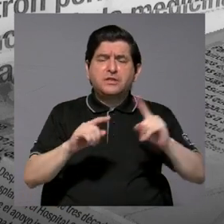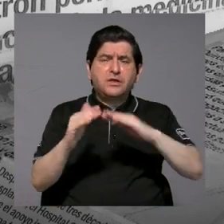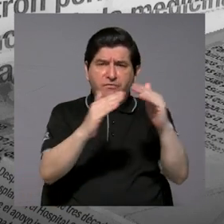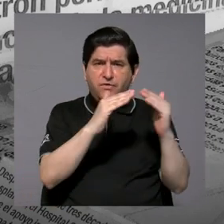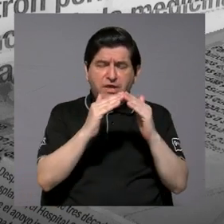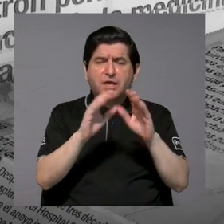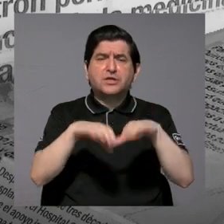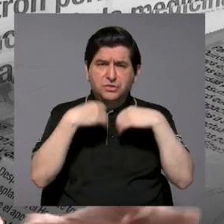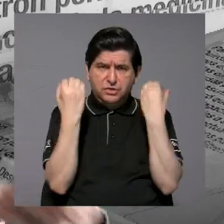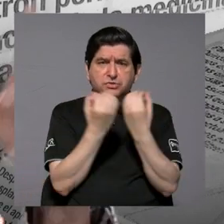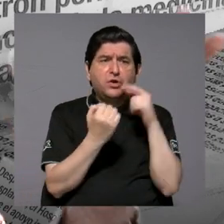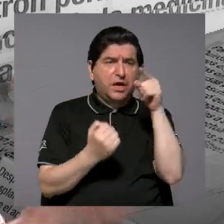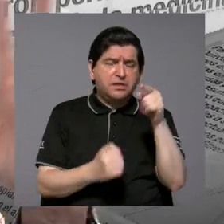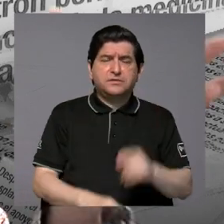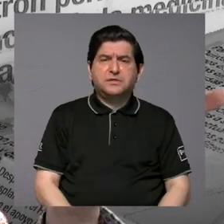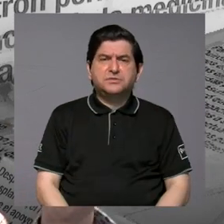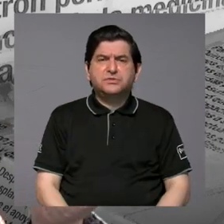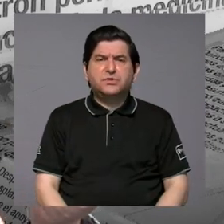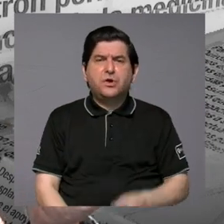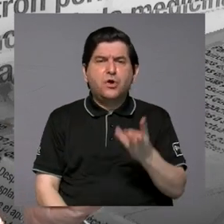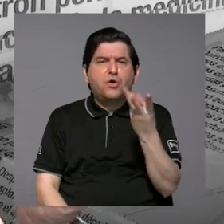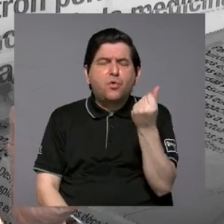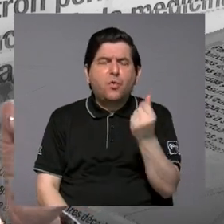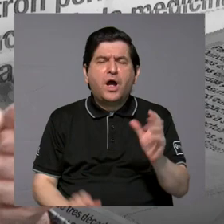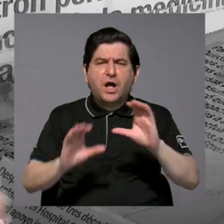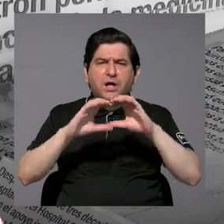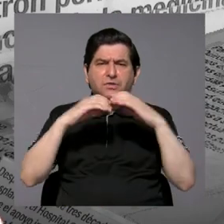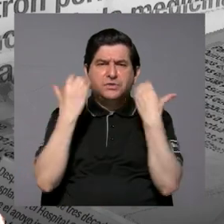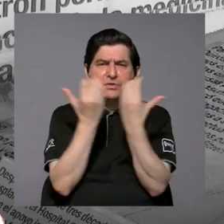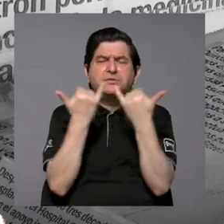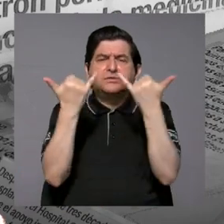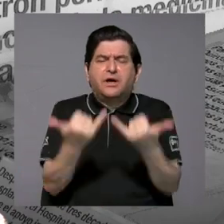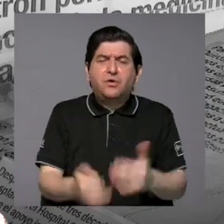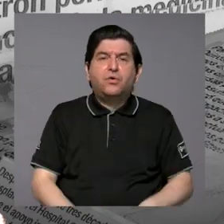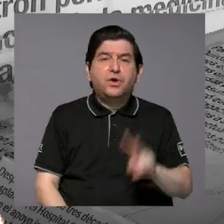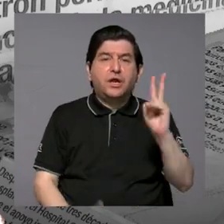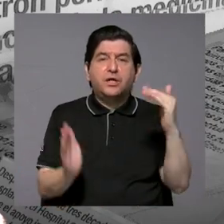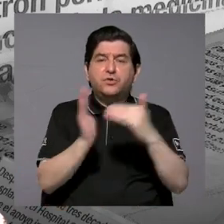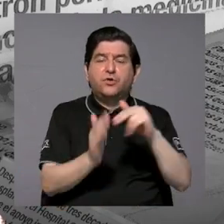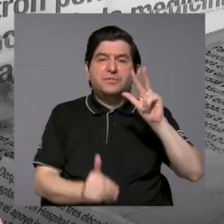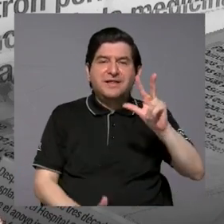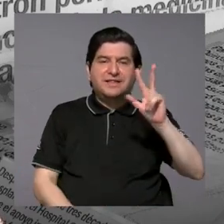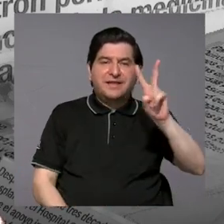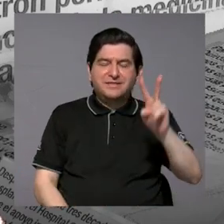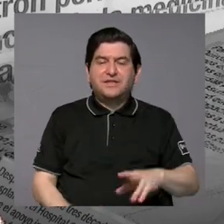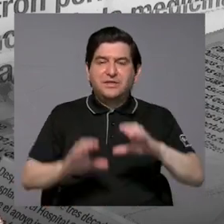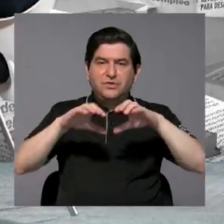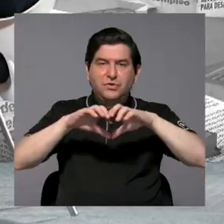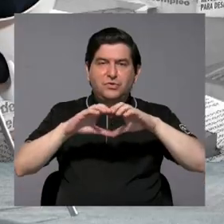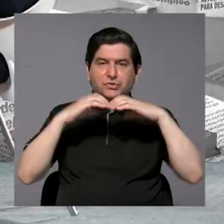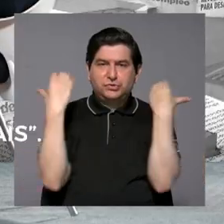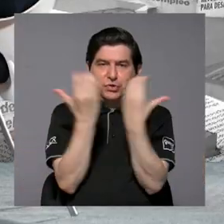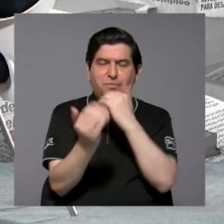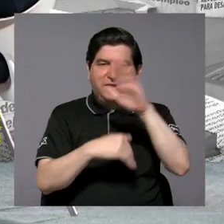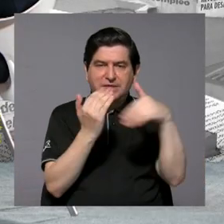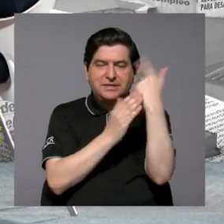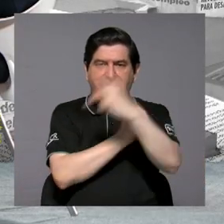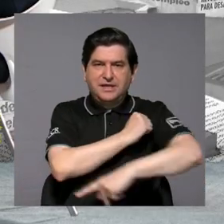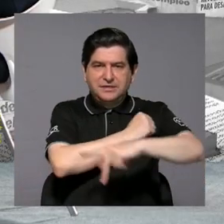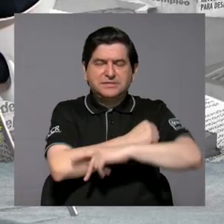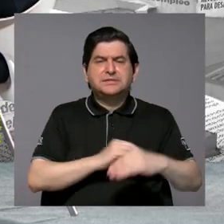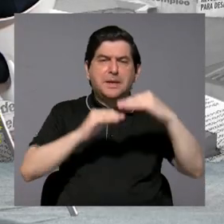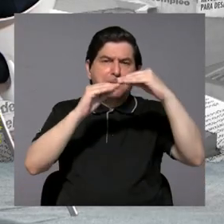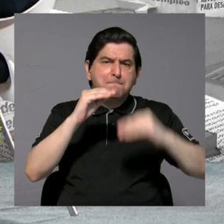organizadas ahí también Cuántos comités alrededor existen en este momento en este momento hay 2032 comités en todo el país y lo integran